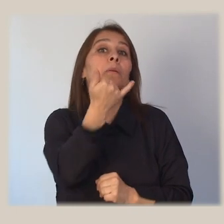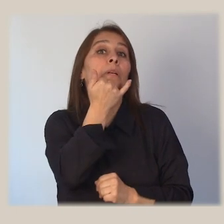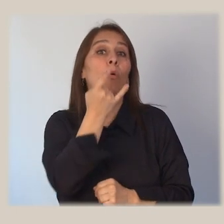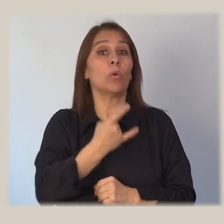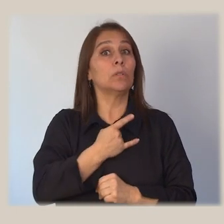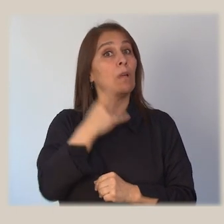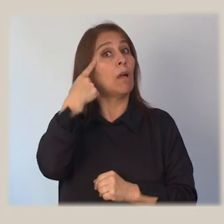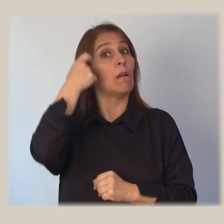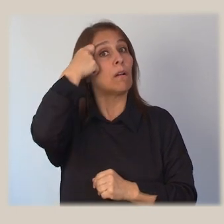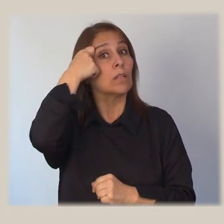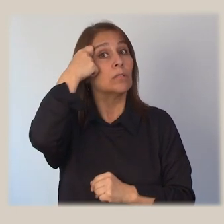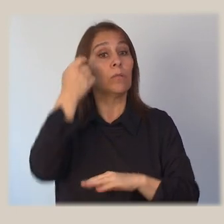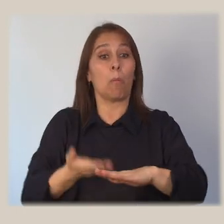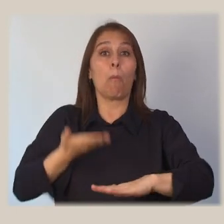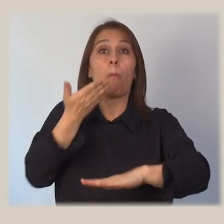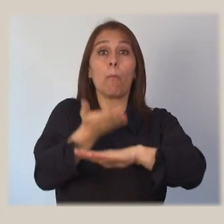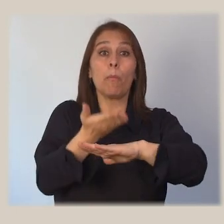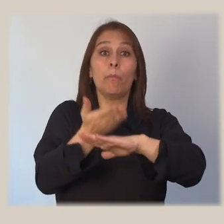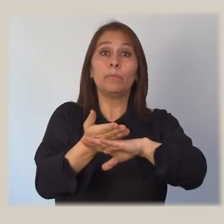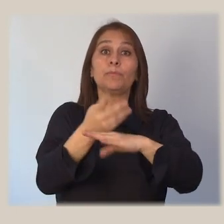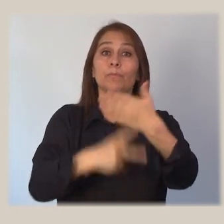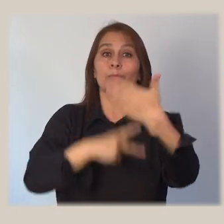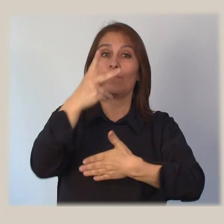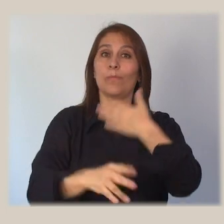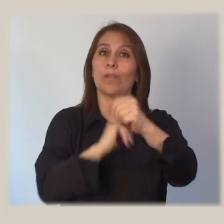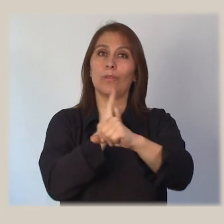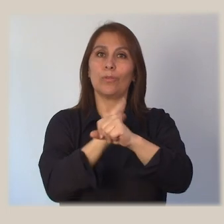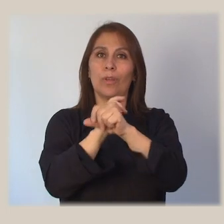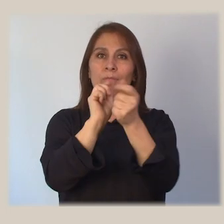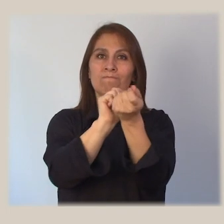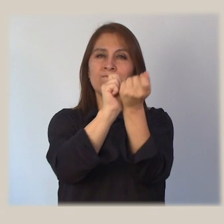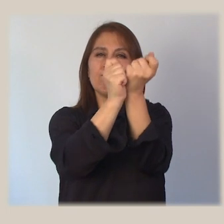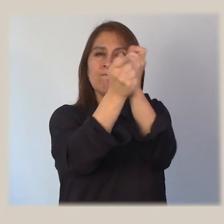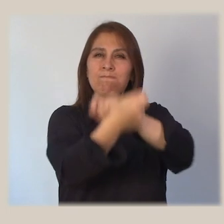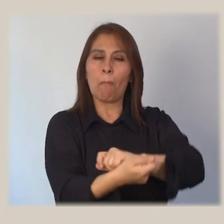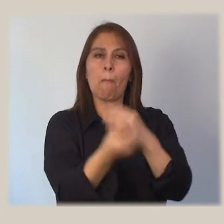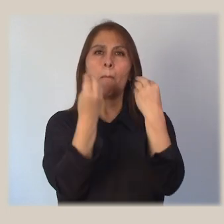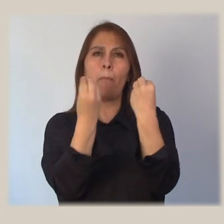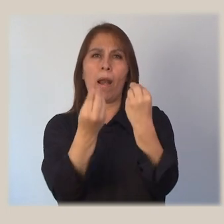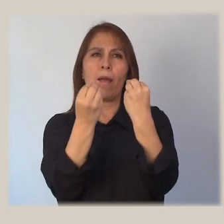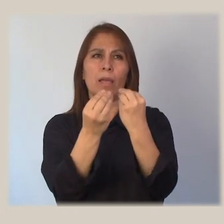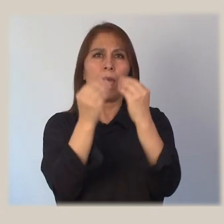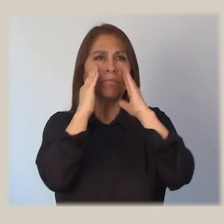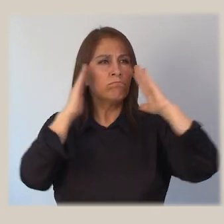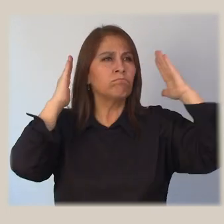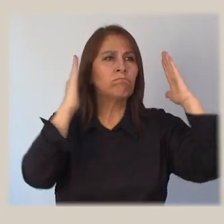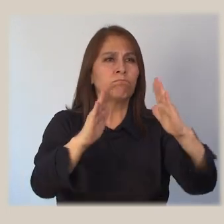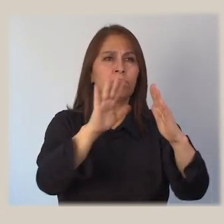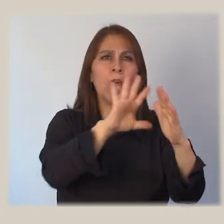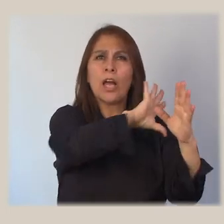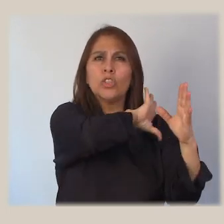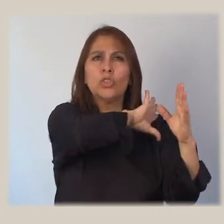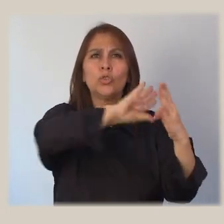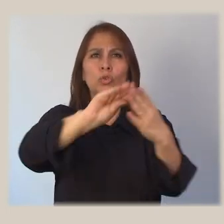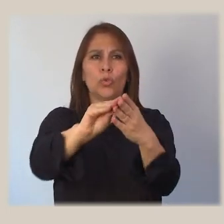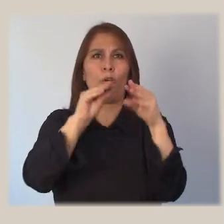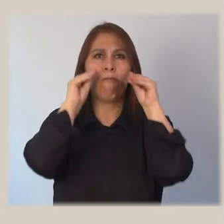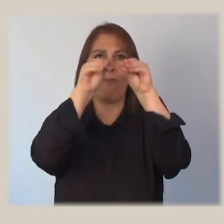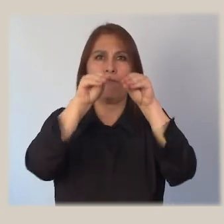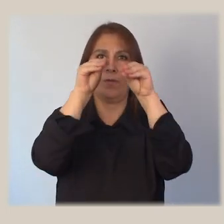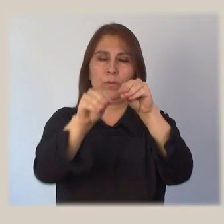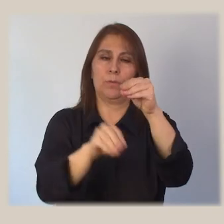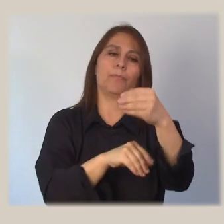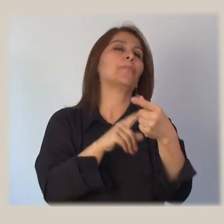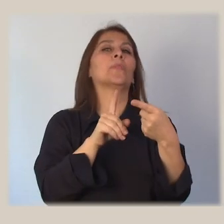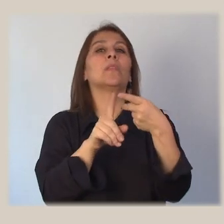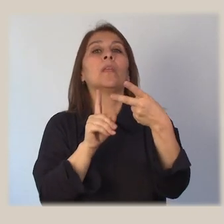la universidad se plantea el reto de actualizar su proyecto educativo institucional en la perspectiva de atender el acumulado en el